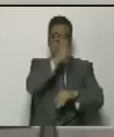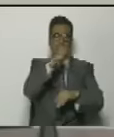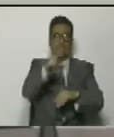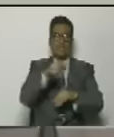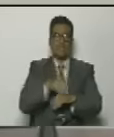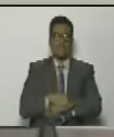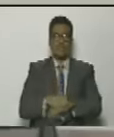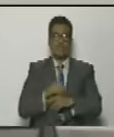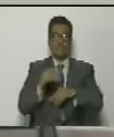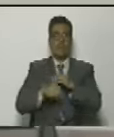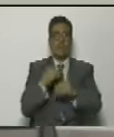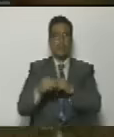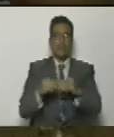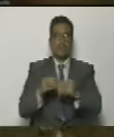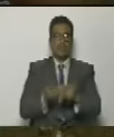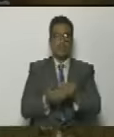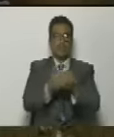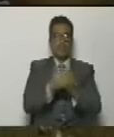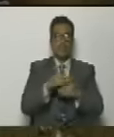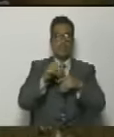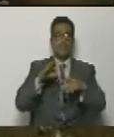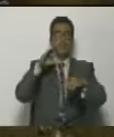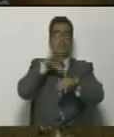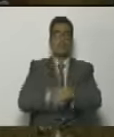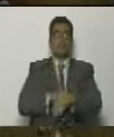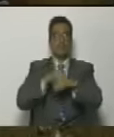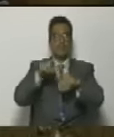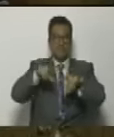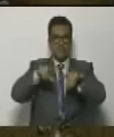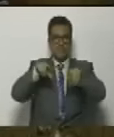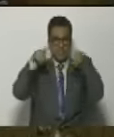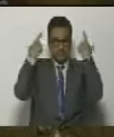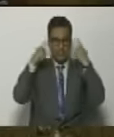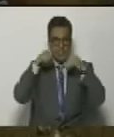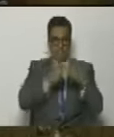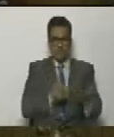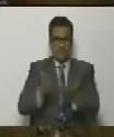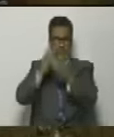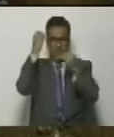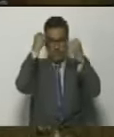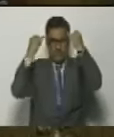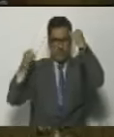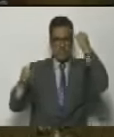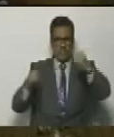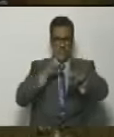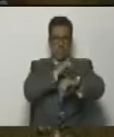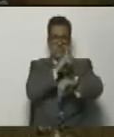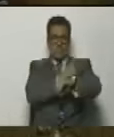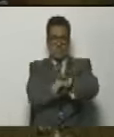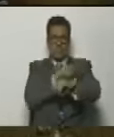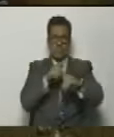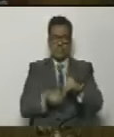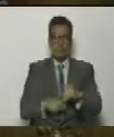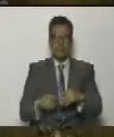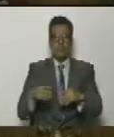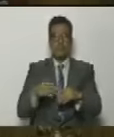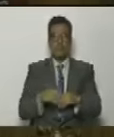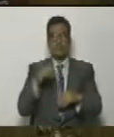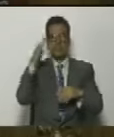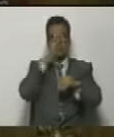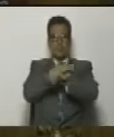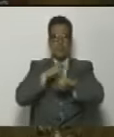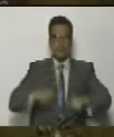comandante, siendo capturado posteriormente en La Guaira por el Servicio de Inteligencia de las Fuerzas Armadas,